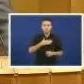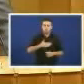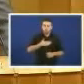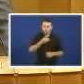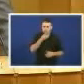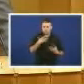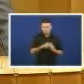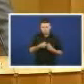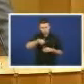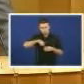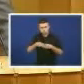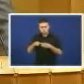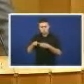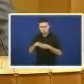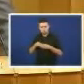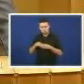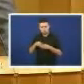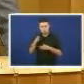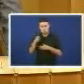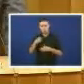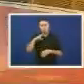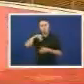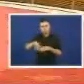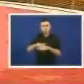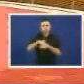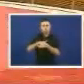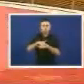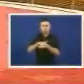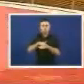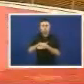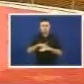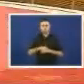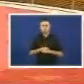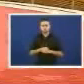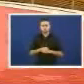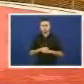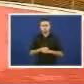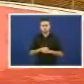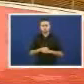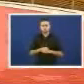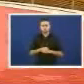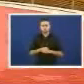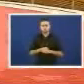dos grupos parlamentares que damos apoio ao goberno e dos partidos políticos que sustentamos o goberno.